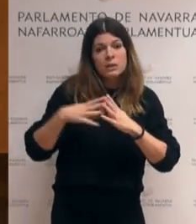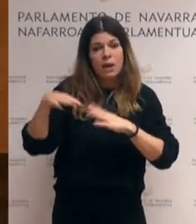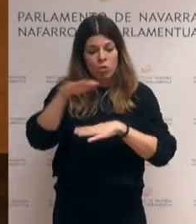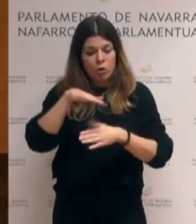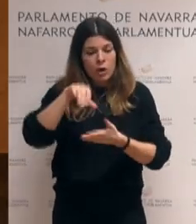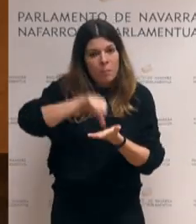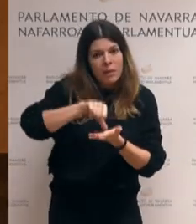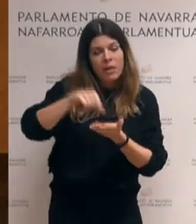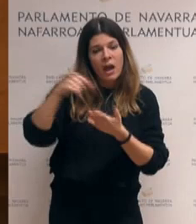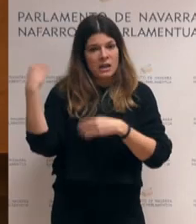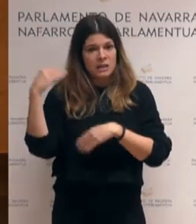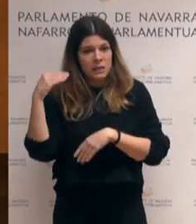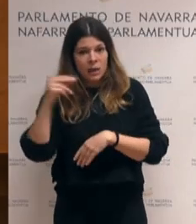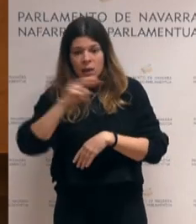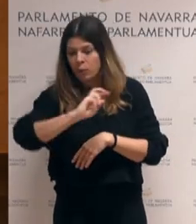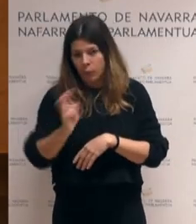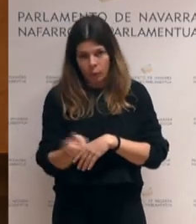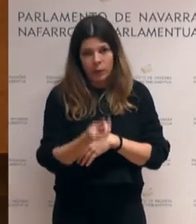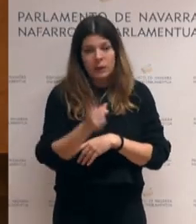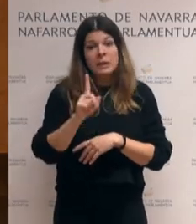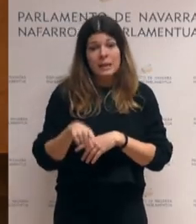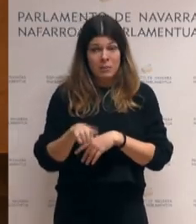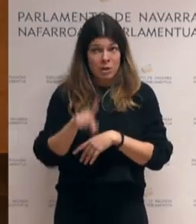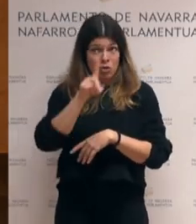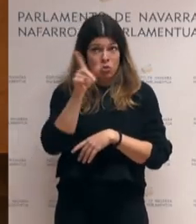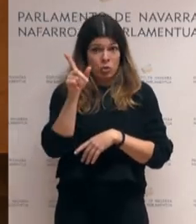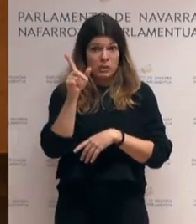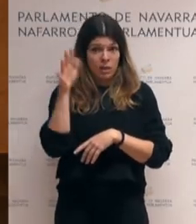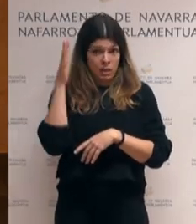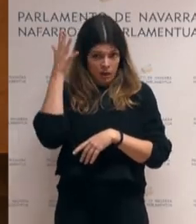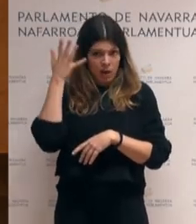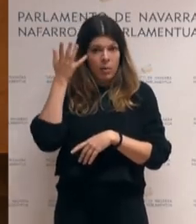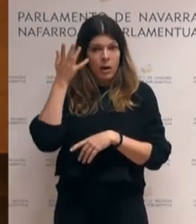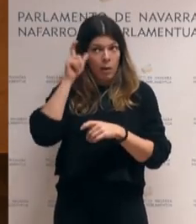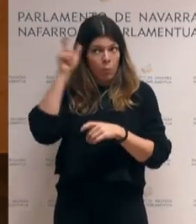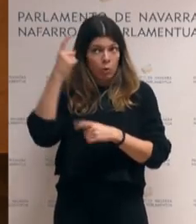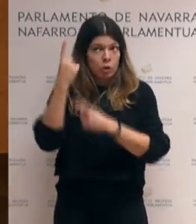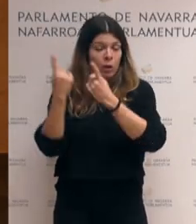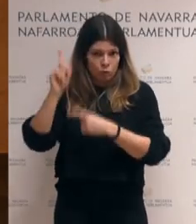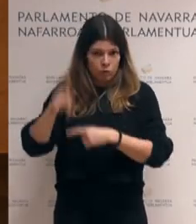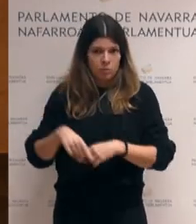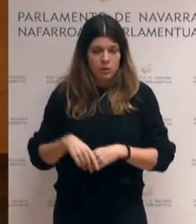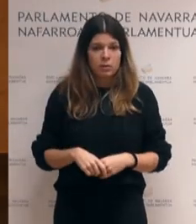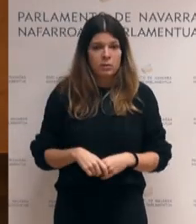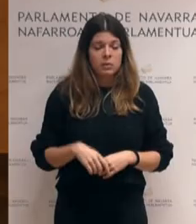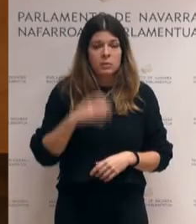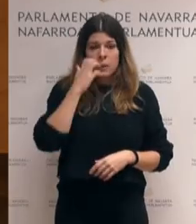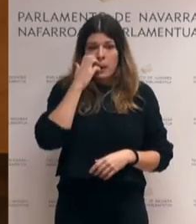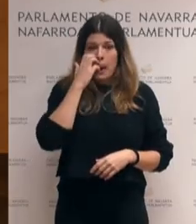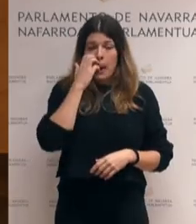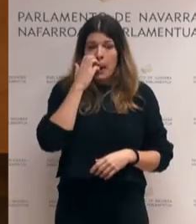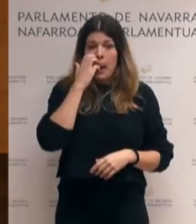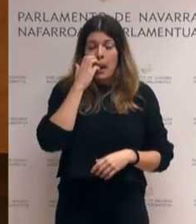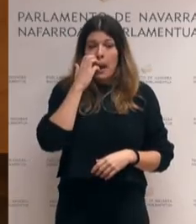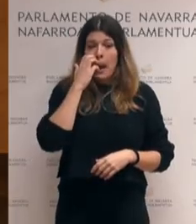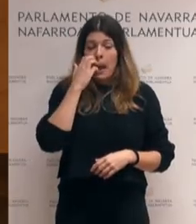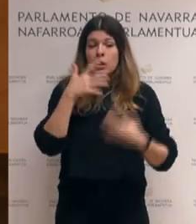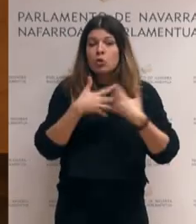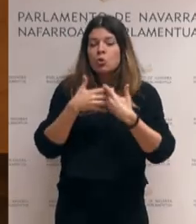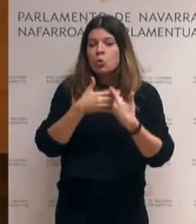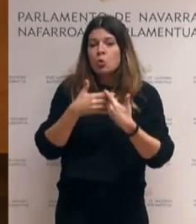y determinados municipios del noroeste de navarra la lucha contra la despoblación debe